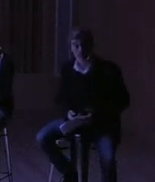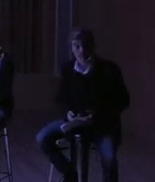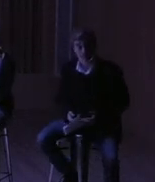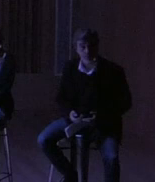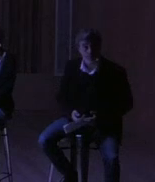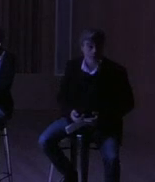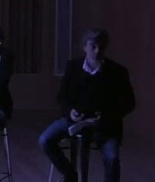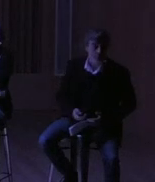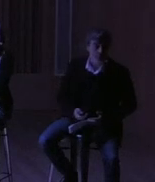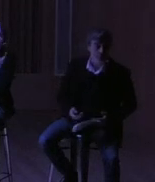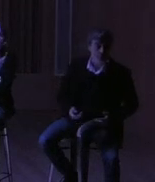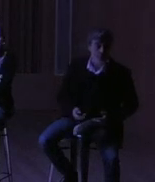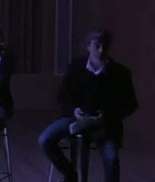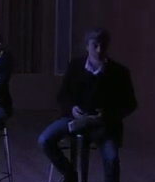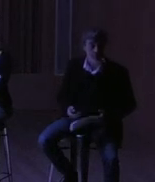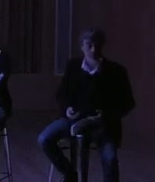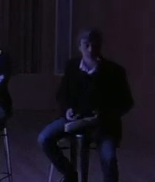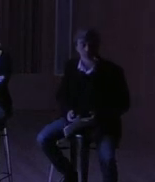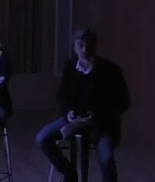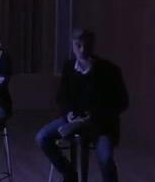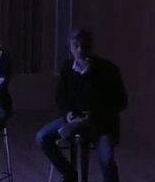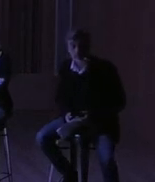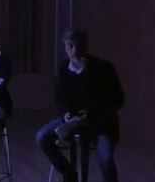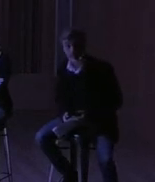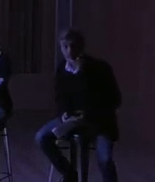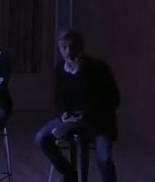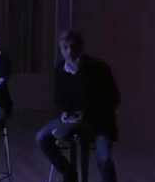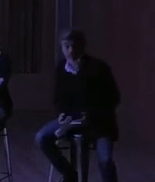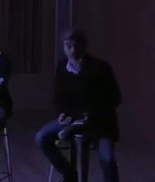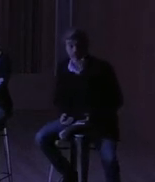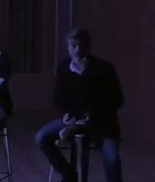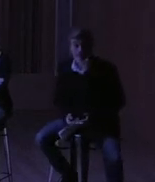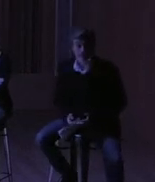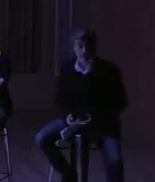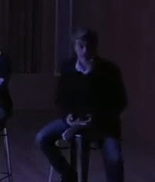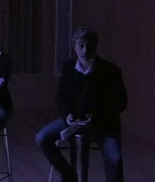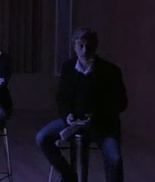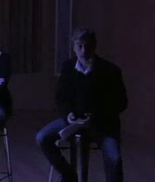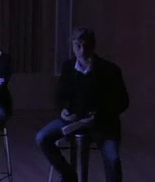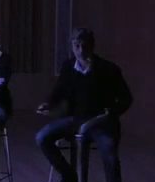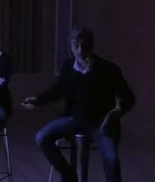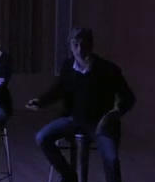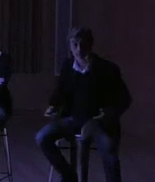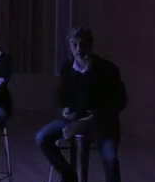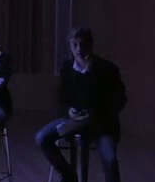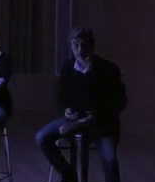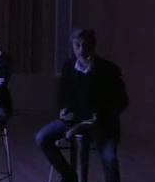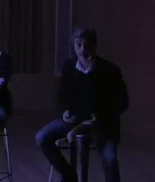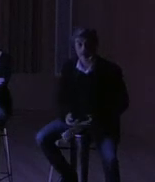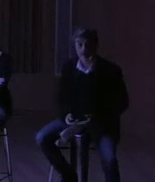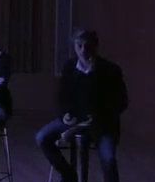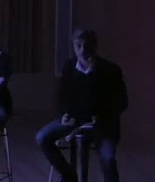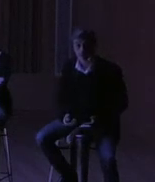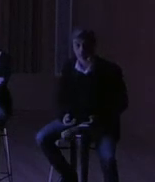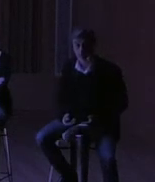un aspecto morfológico, formal, espacial, sino que era una manera, una línea más que permitiría organizar